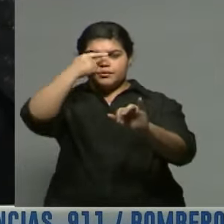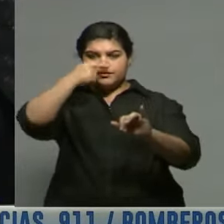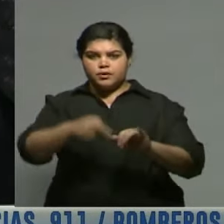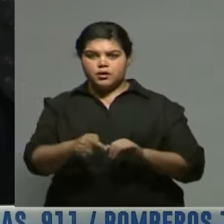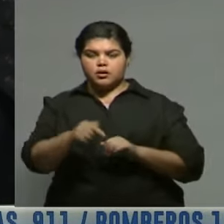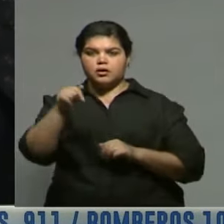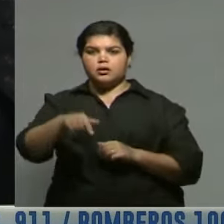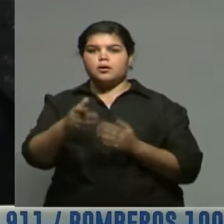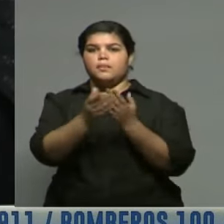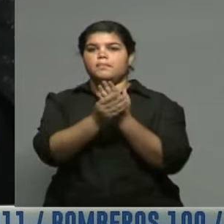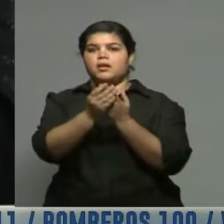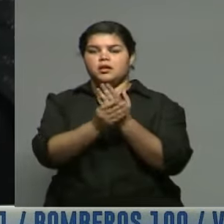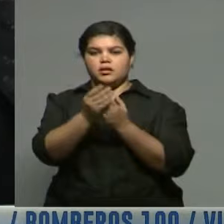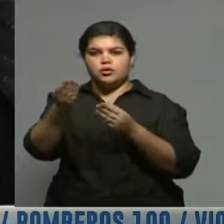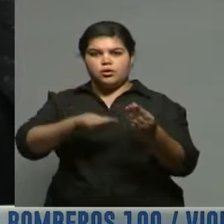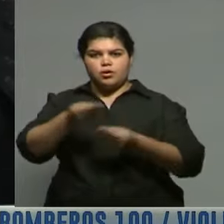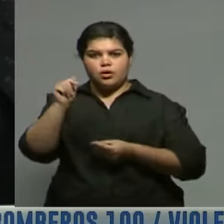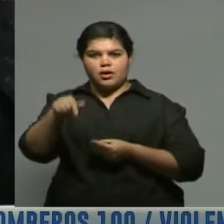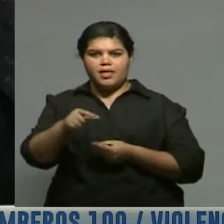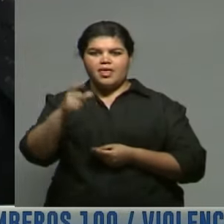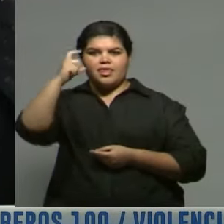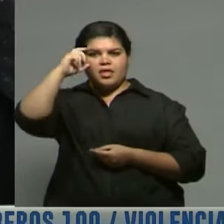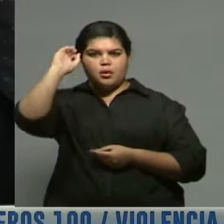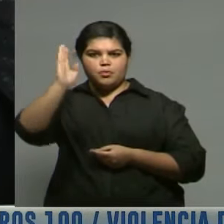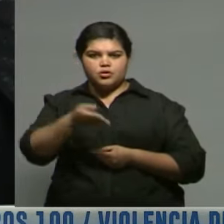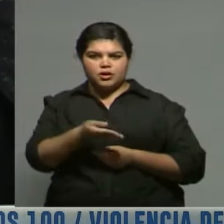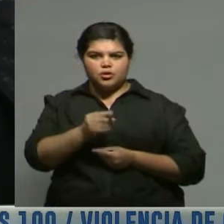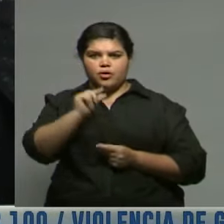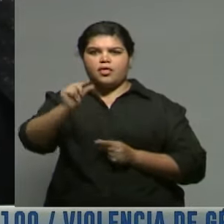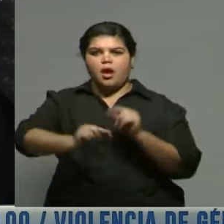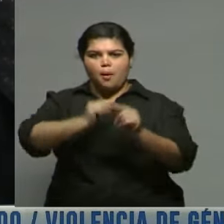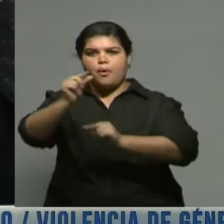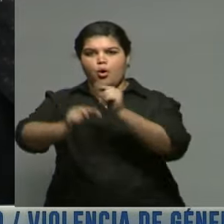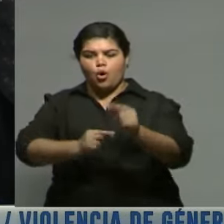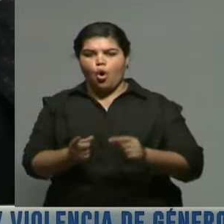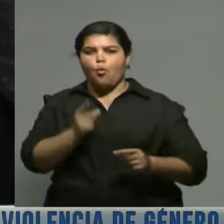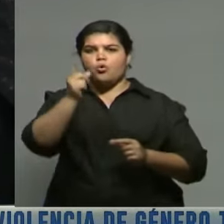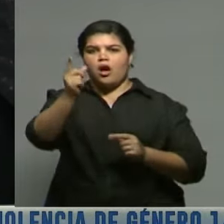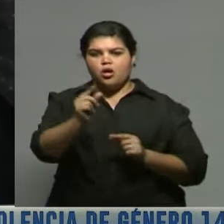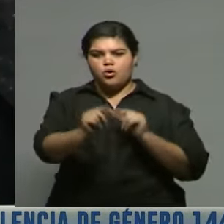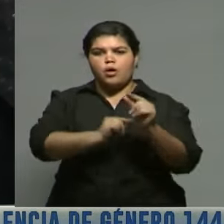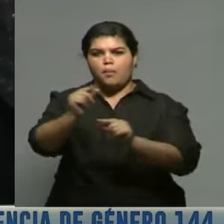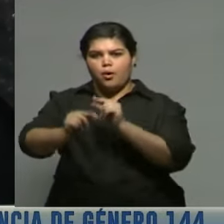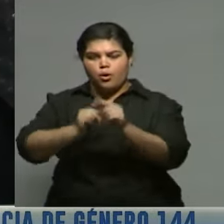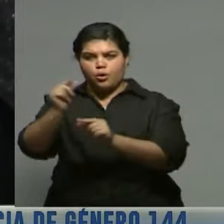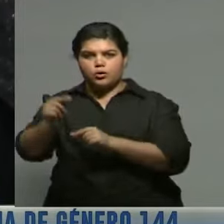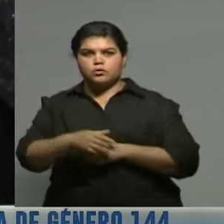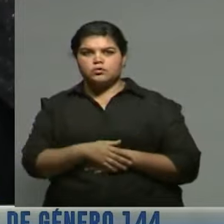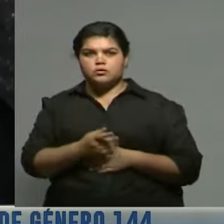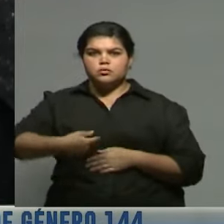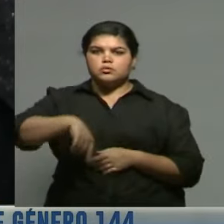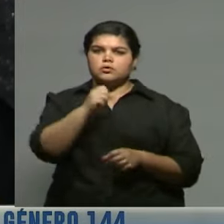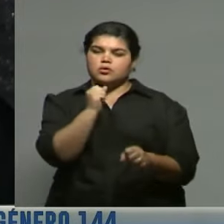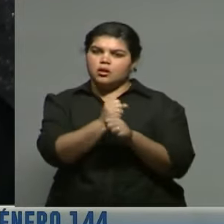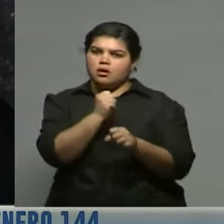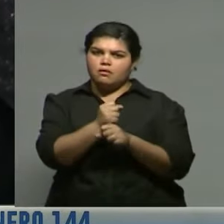del ministro Duchovne habla del 10% gradual, es decir, no en un año. Nosotros trabajamos mostrando